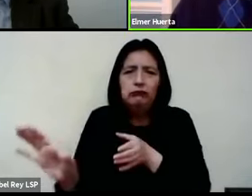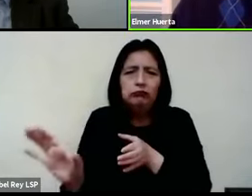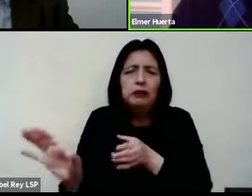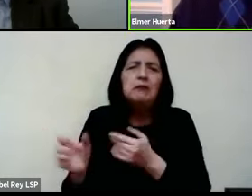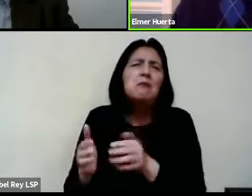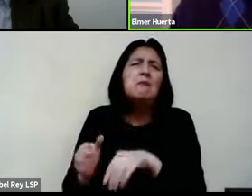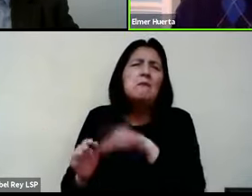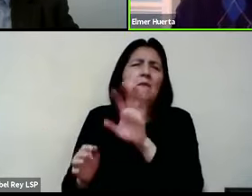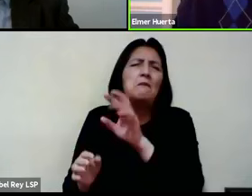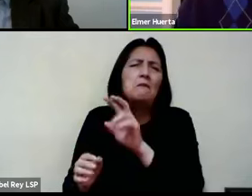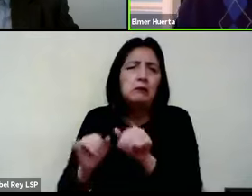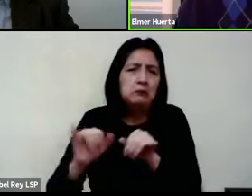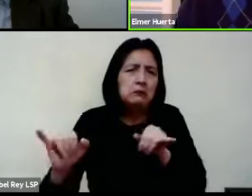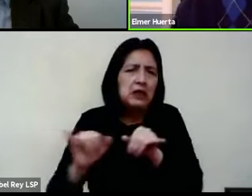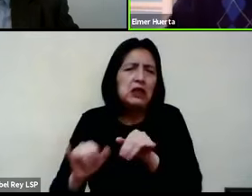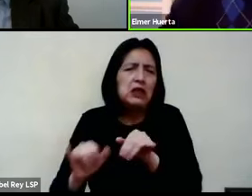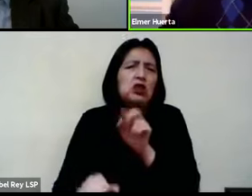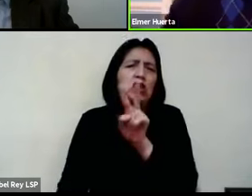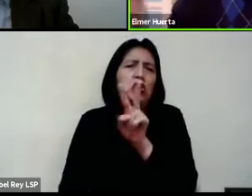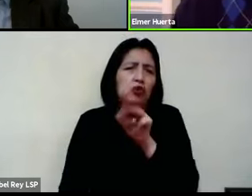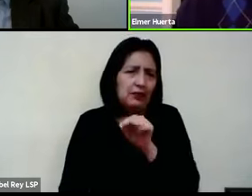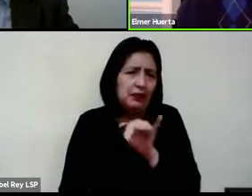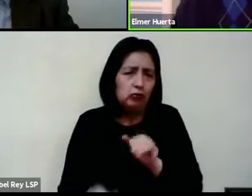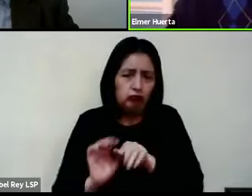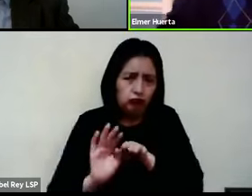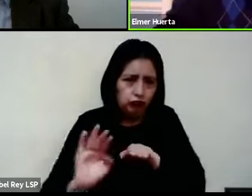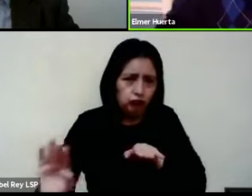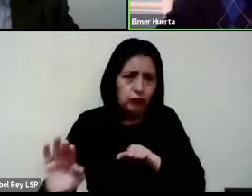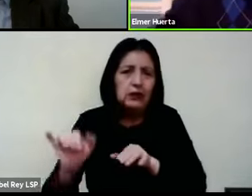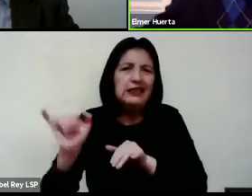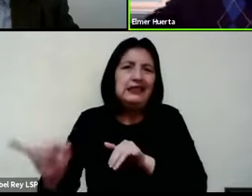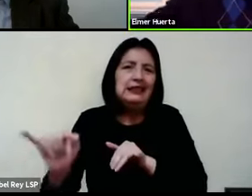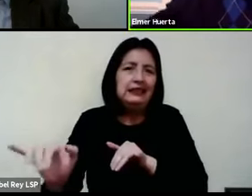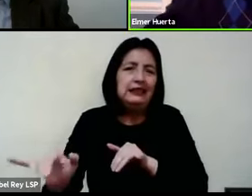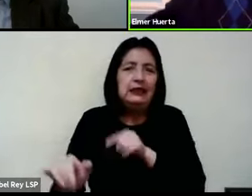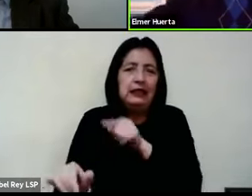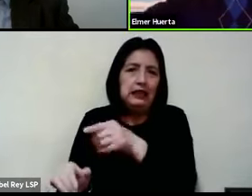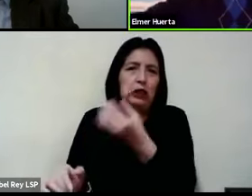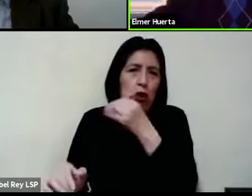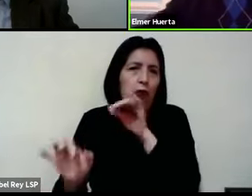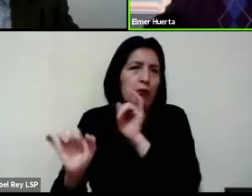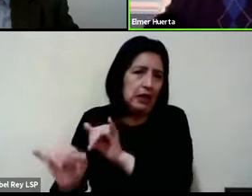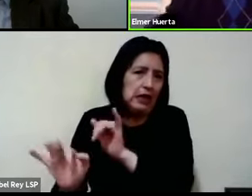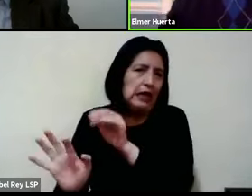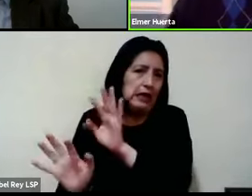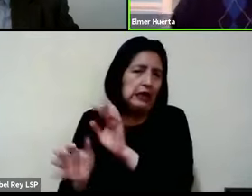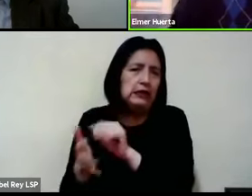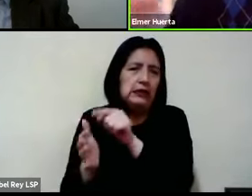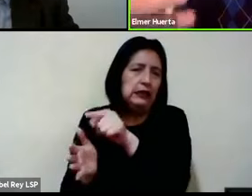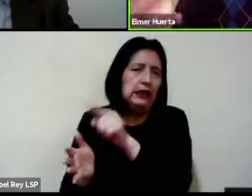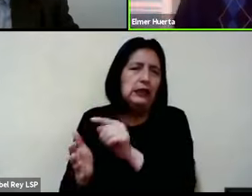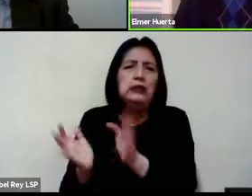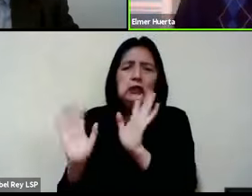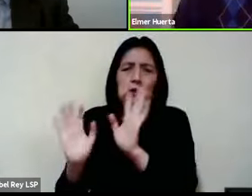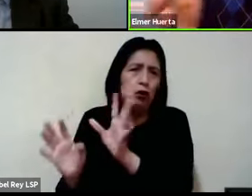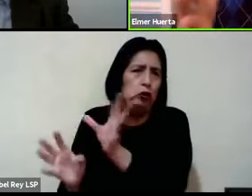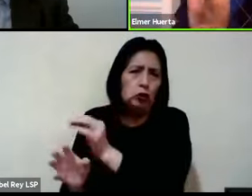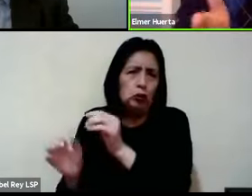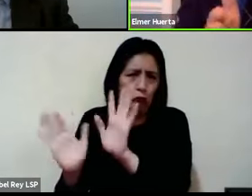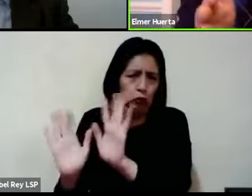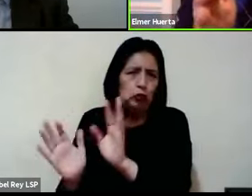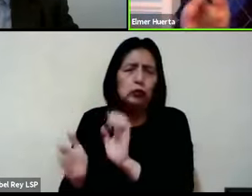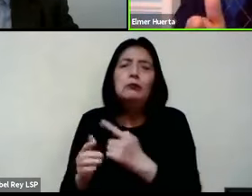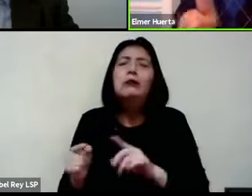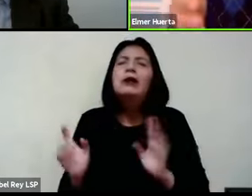de 2 metros de distancia. Y allí se queda. Allí come, allí está, allí hace su cosa. ¿Para qué?